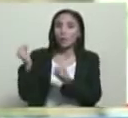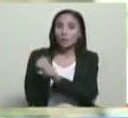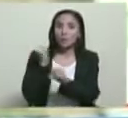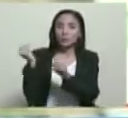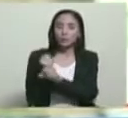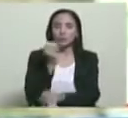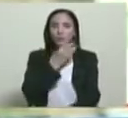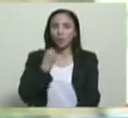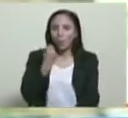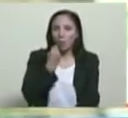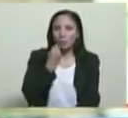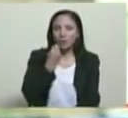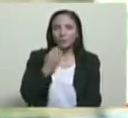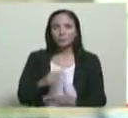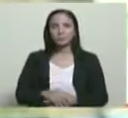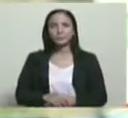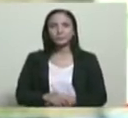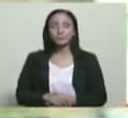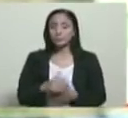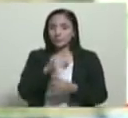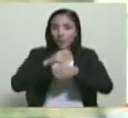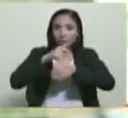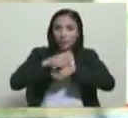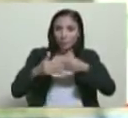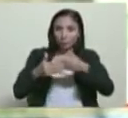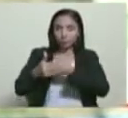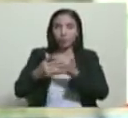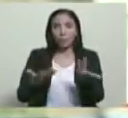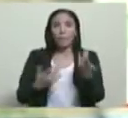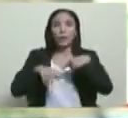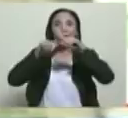a la fecha. Tenemos